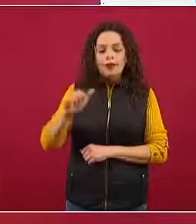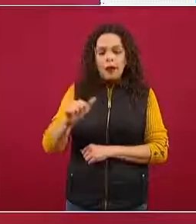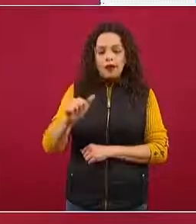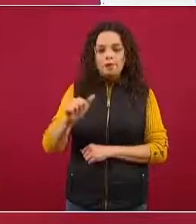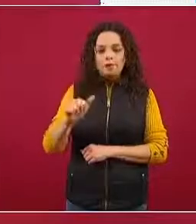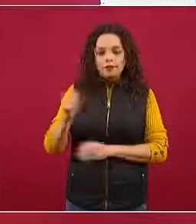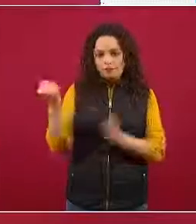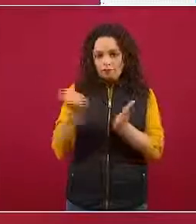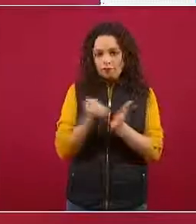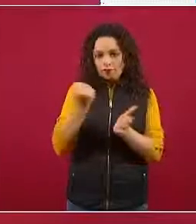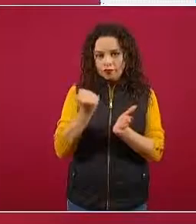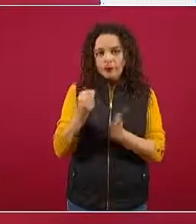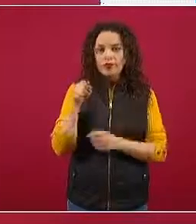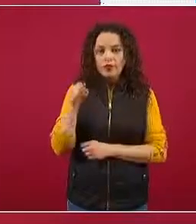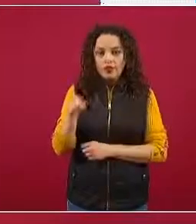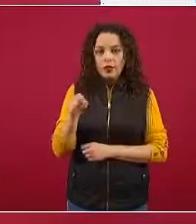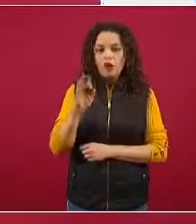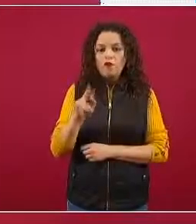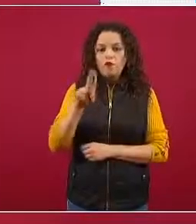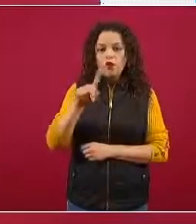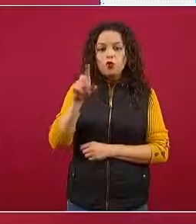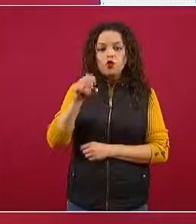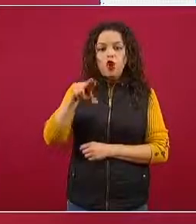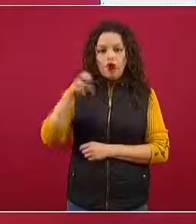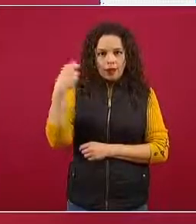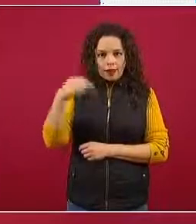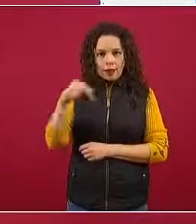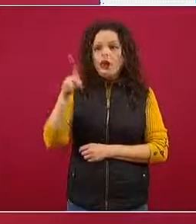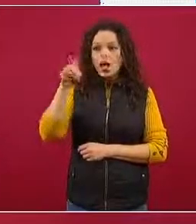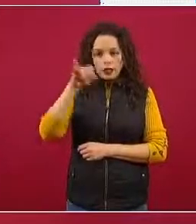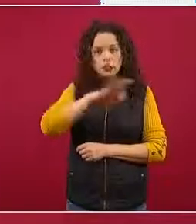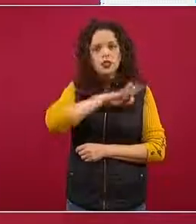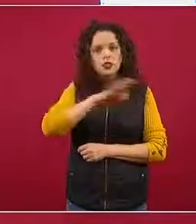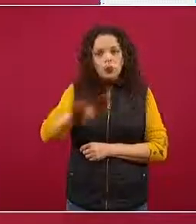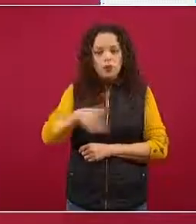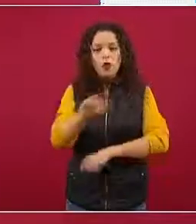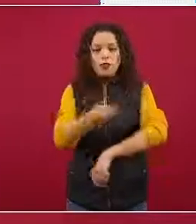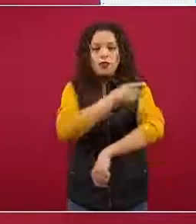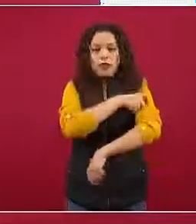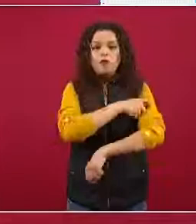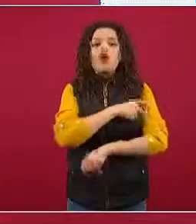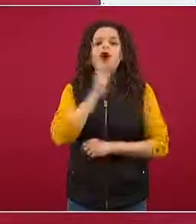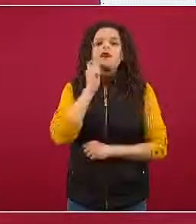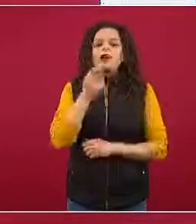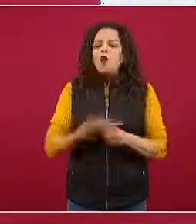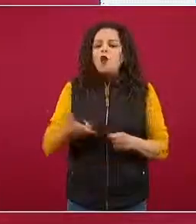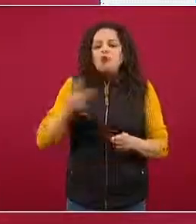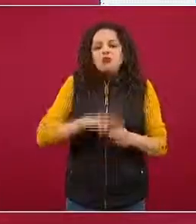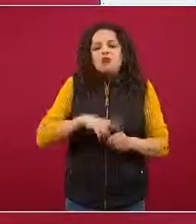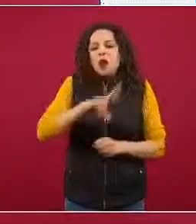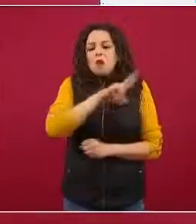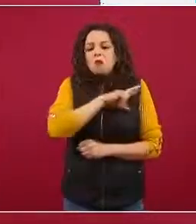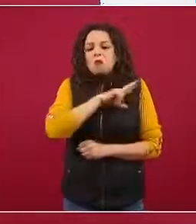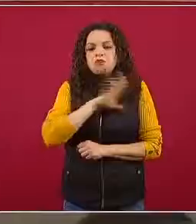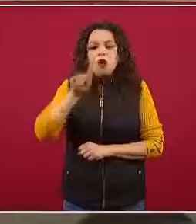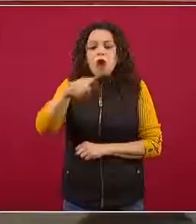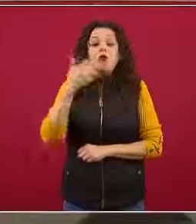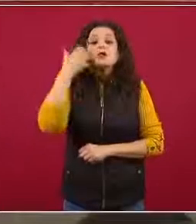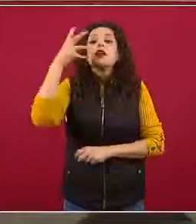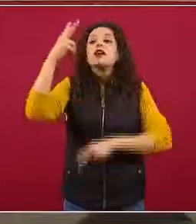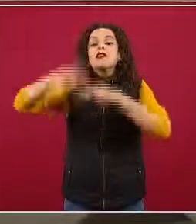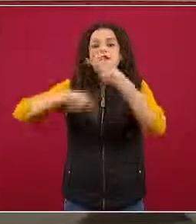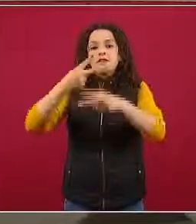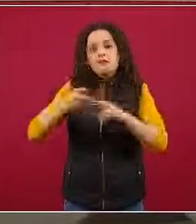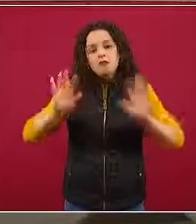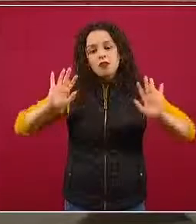esa sí se puede aplicar en el medio privado al que usted decida acudir.